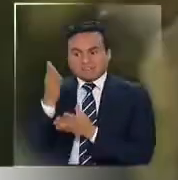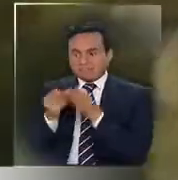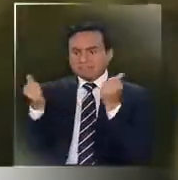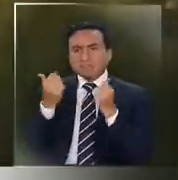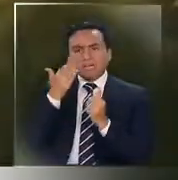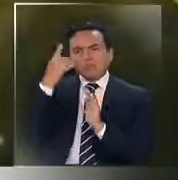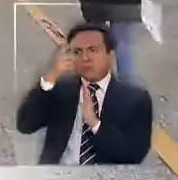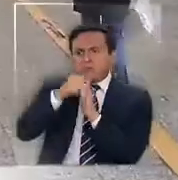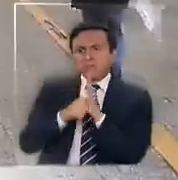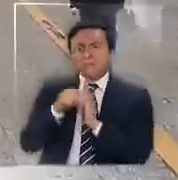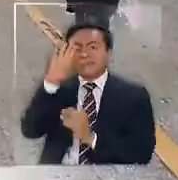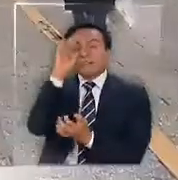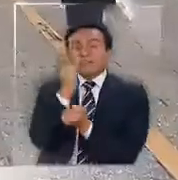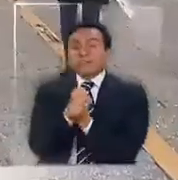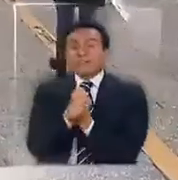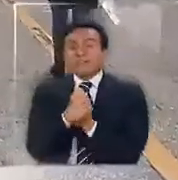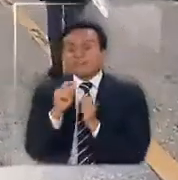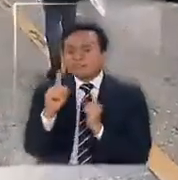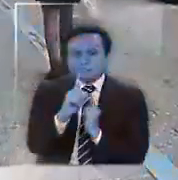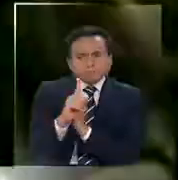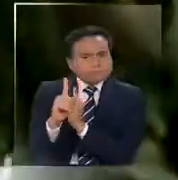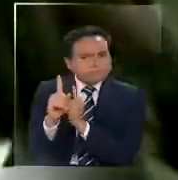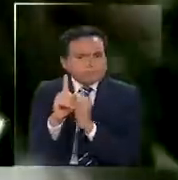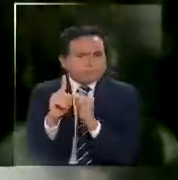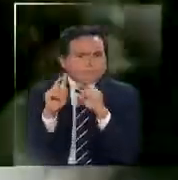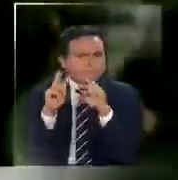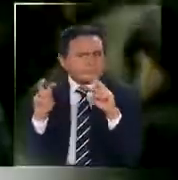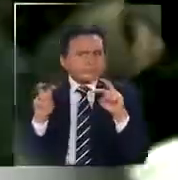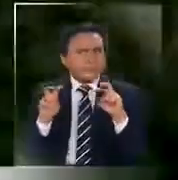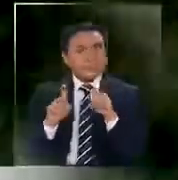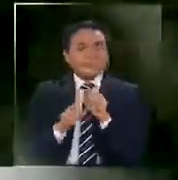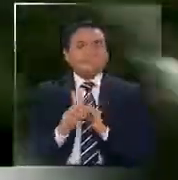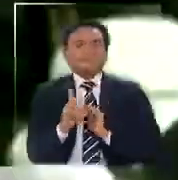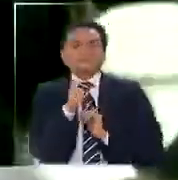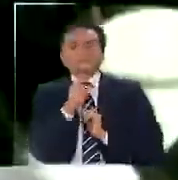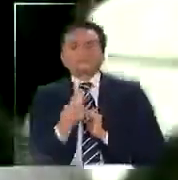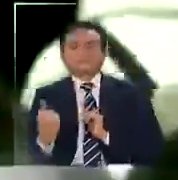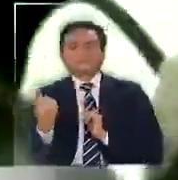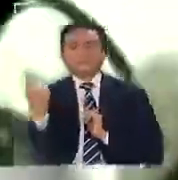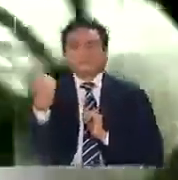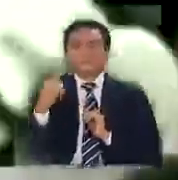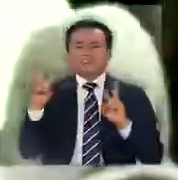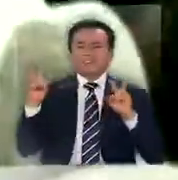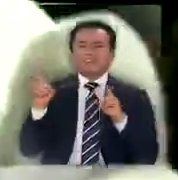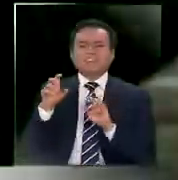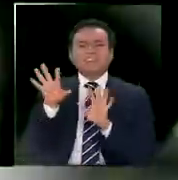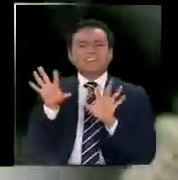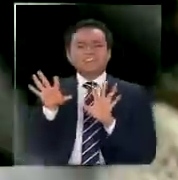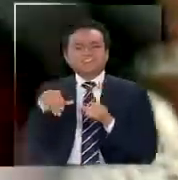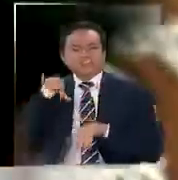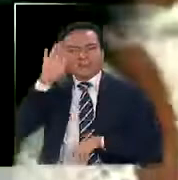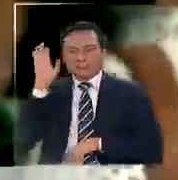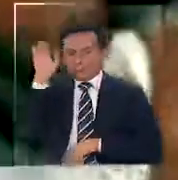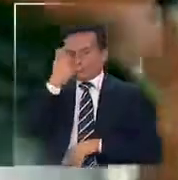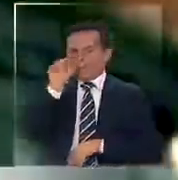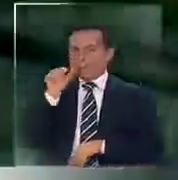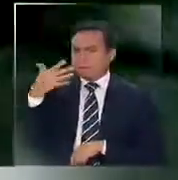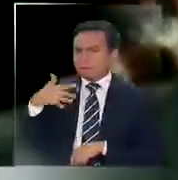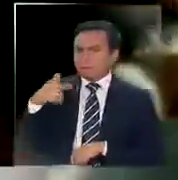casi un mes, Carabineros le siguió los pasos. Escurridizo estaba en la nómina de los 10 más